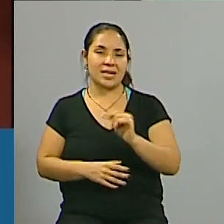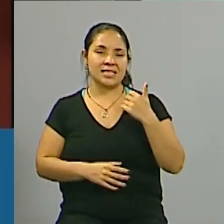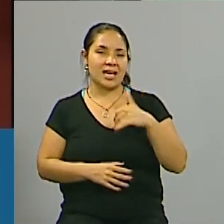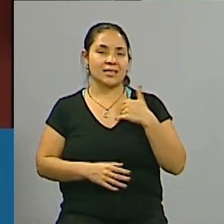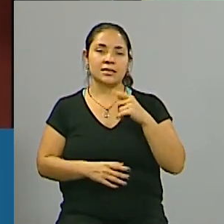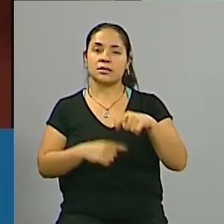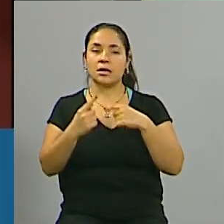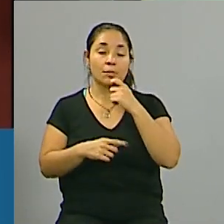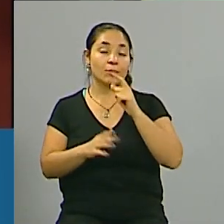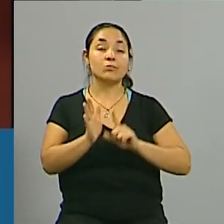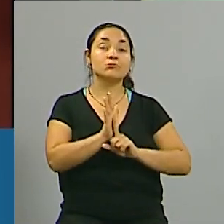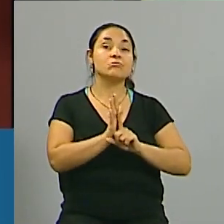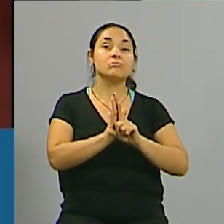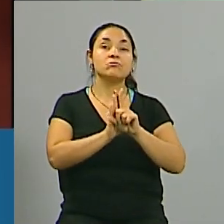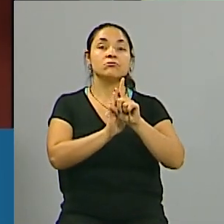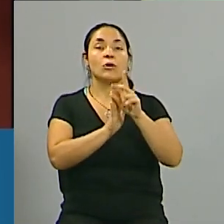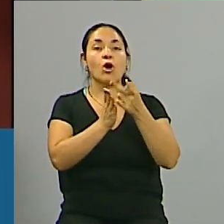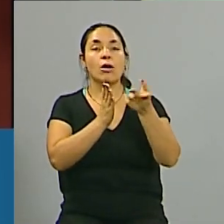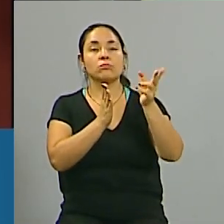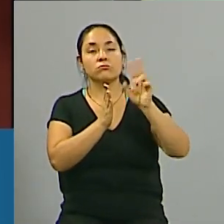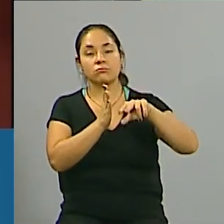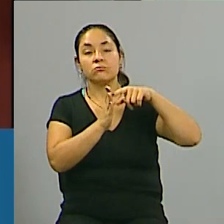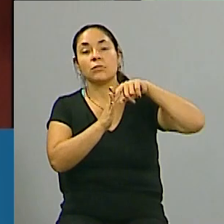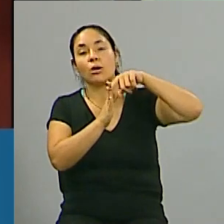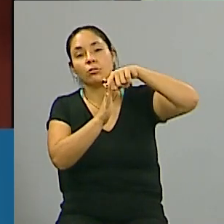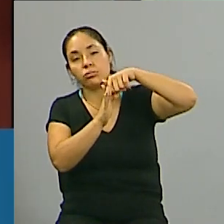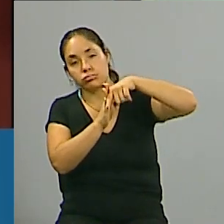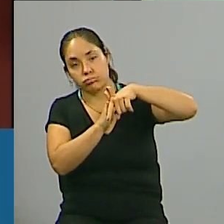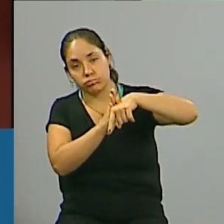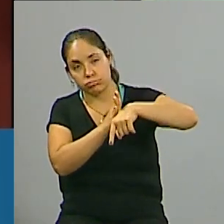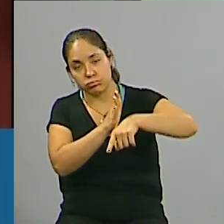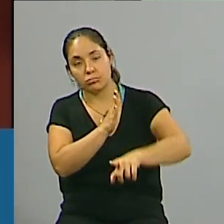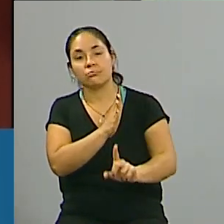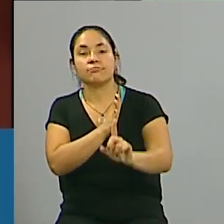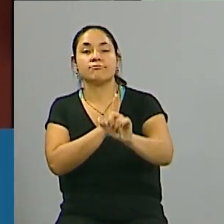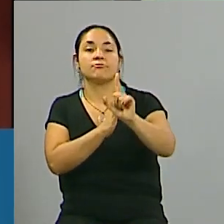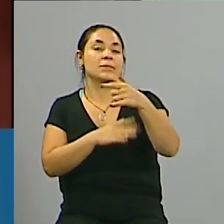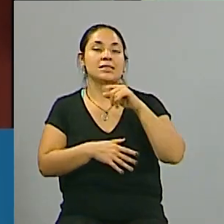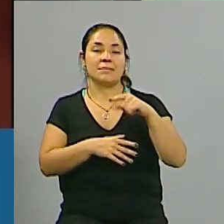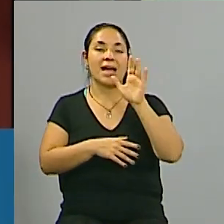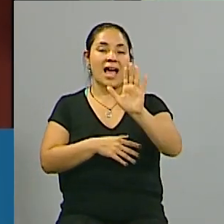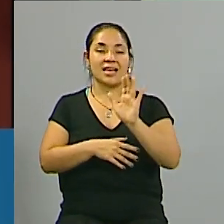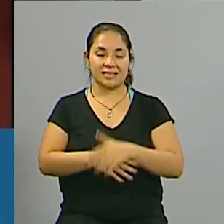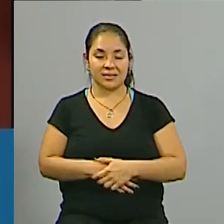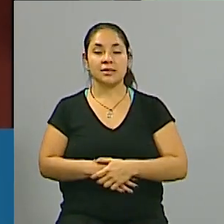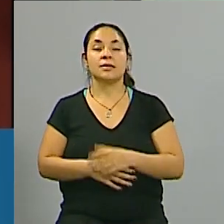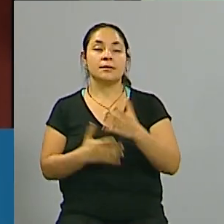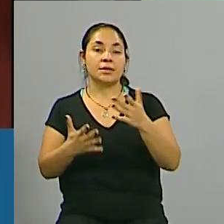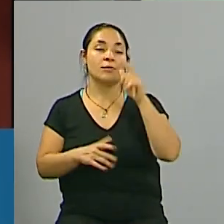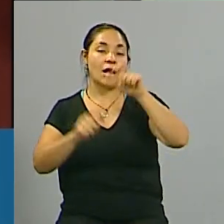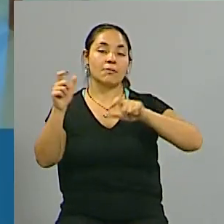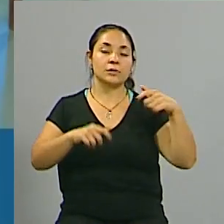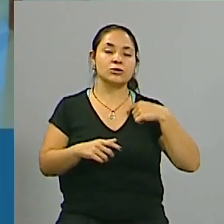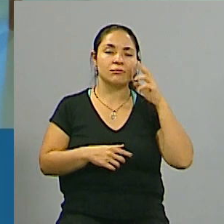que remontamos y volvemos a caer y obviamente todo tiene que ver con decisiones políticas. Entonces ahí está ese divorcio que hace que de pronto a la gente no le